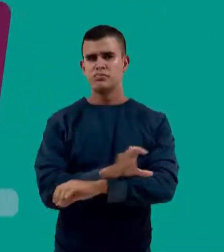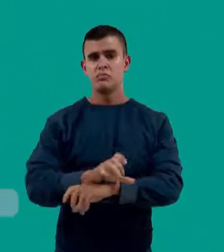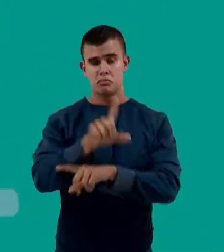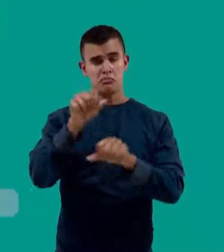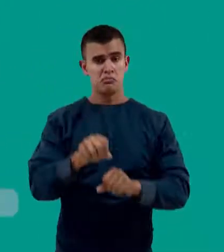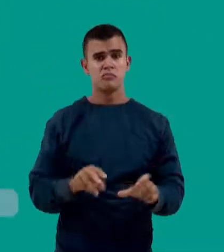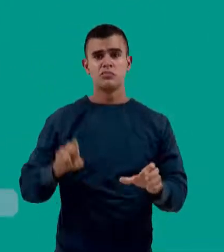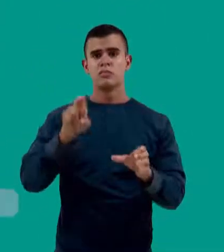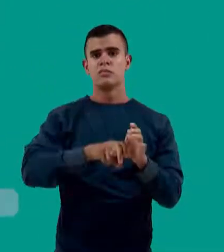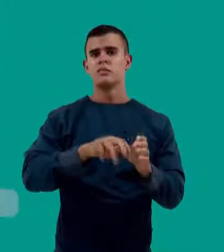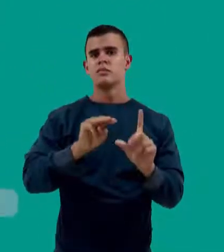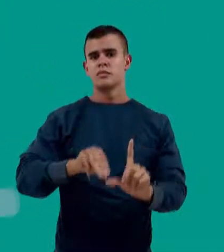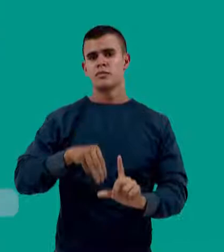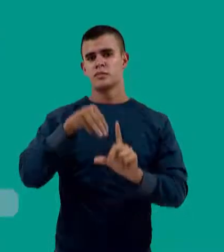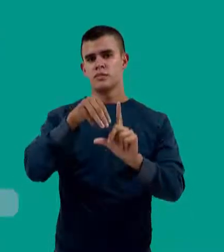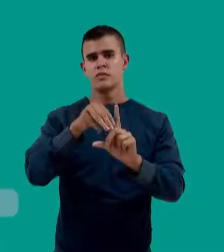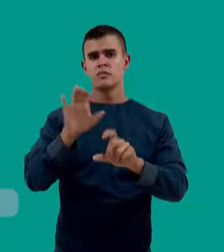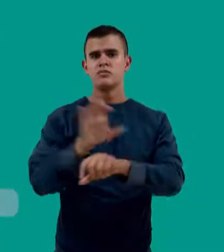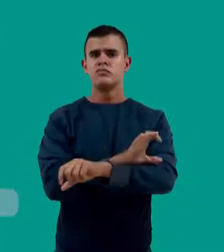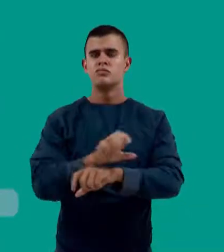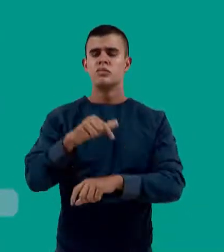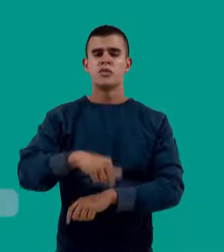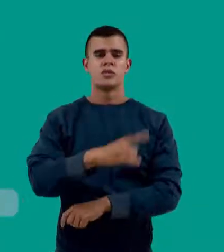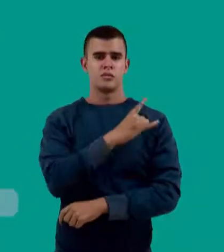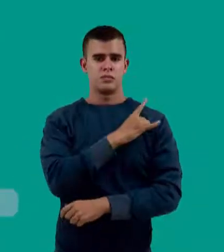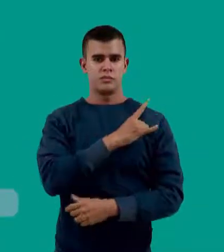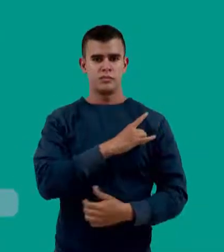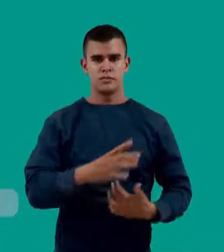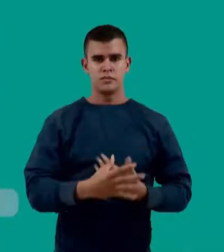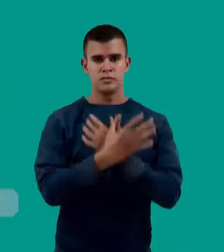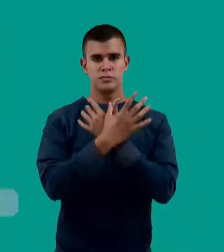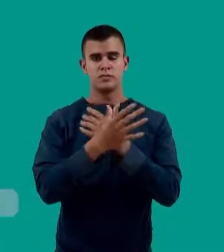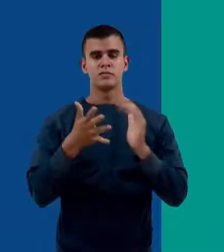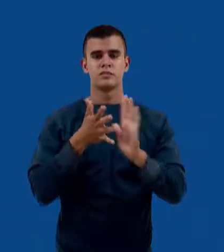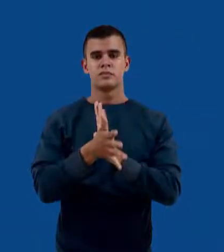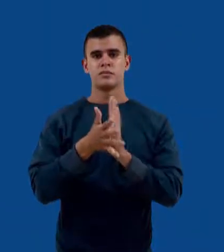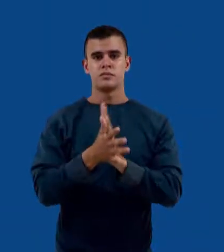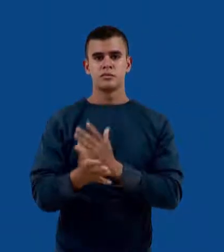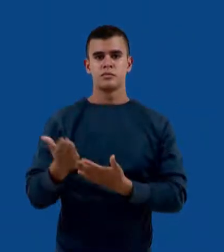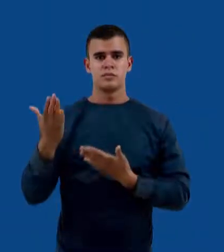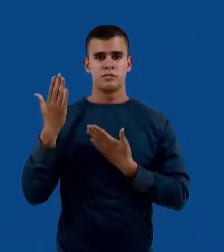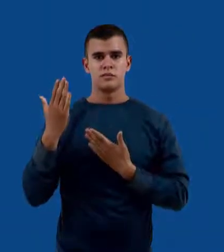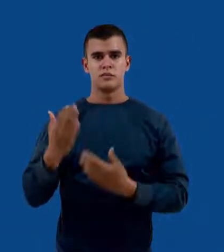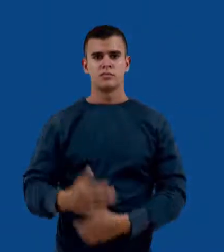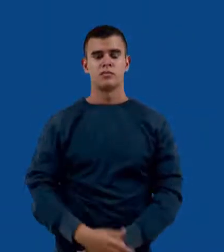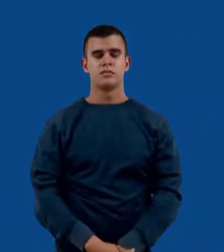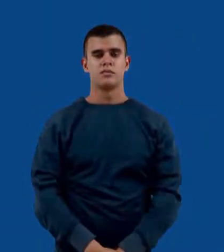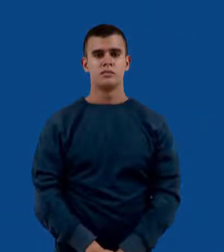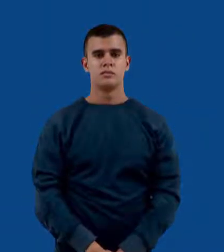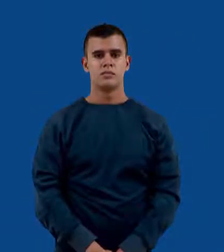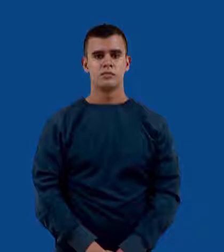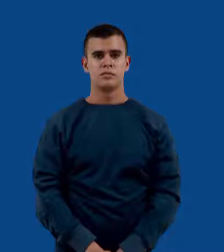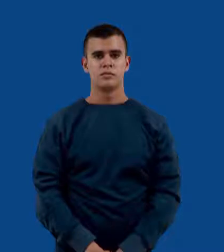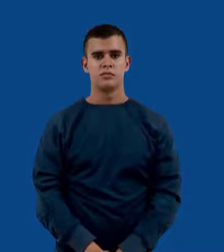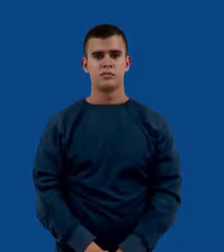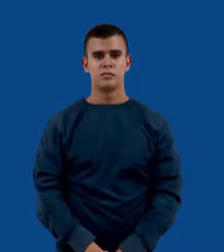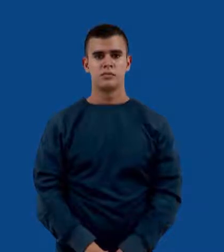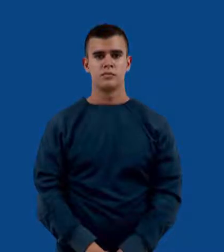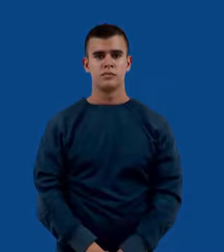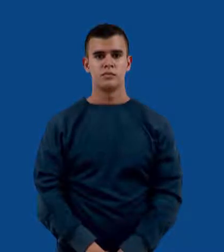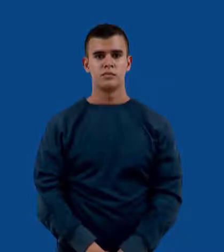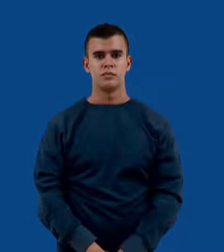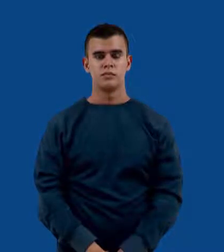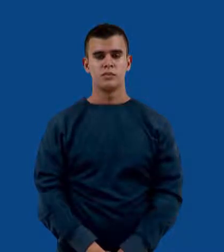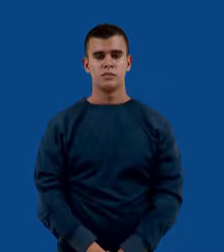tecnologías de la información. Matricúlese en la maestría en informática de la Universidad Santiago de Cali. Informes, PBX 518-3000,